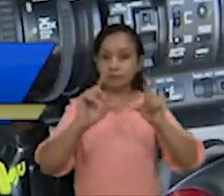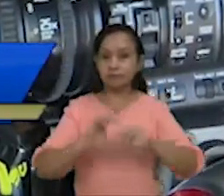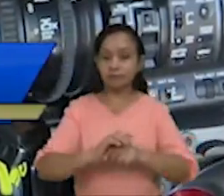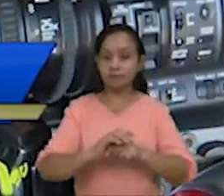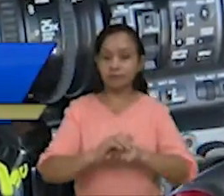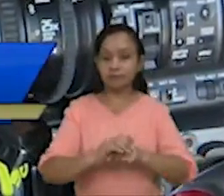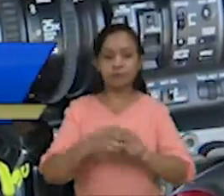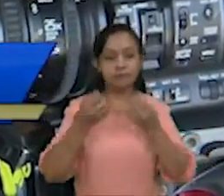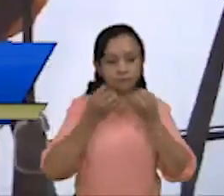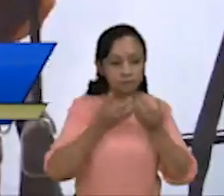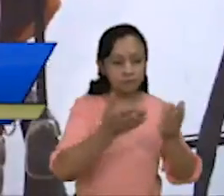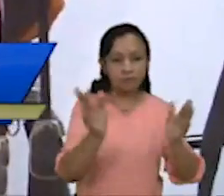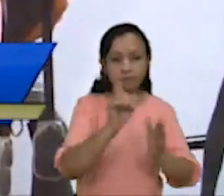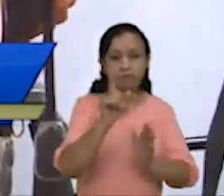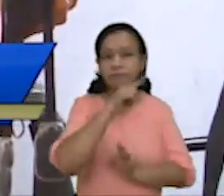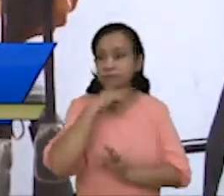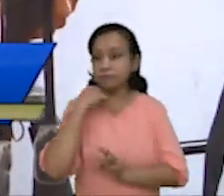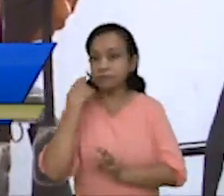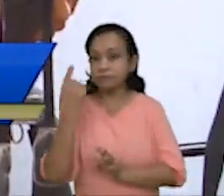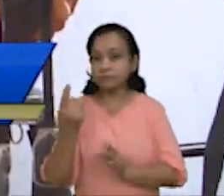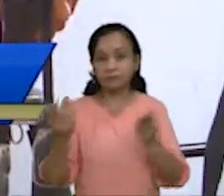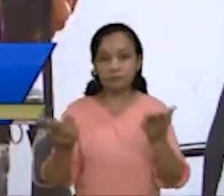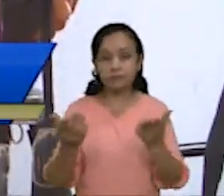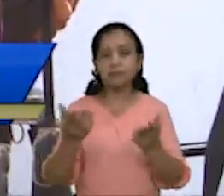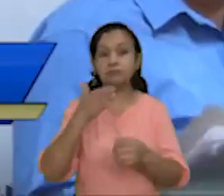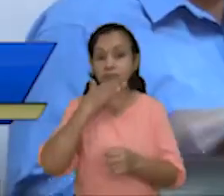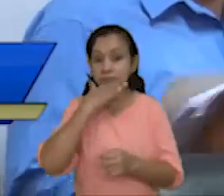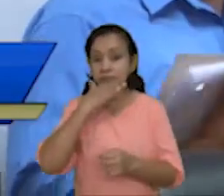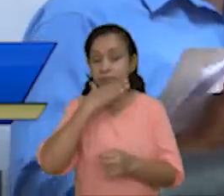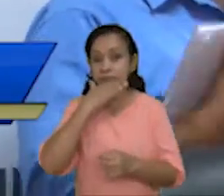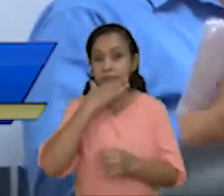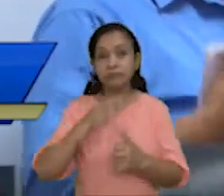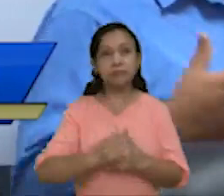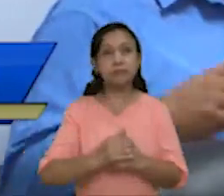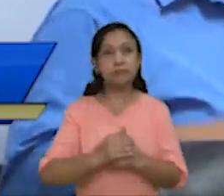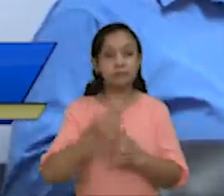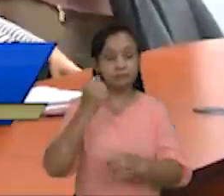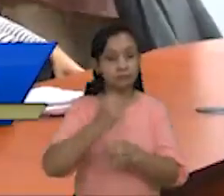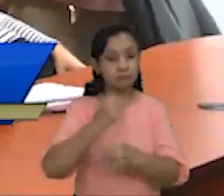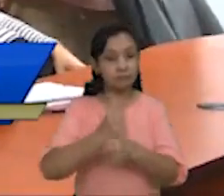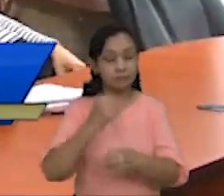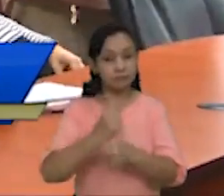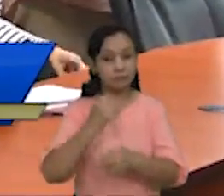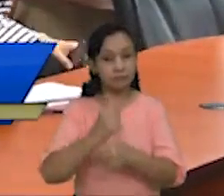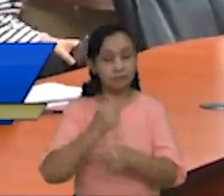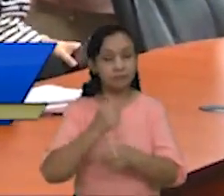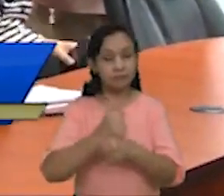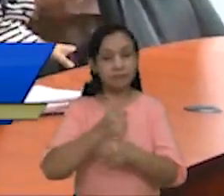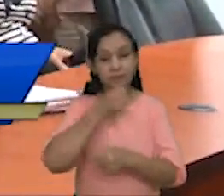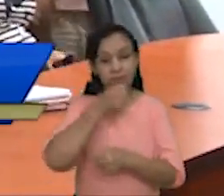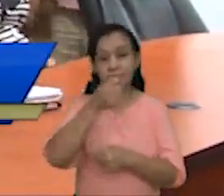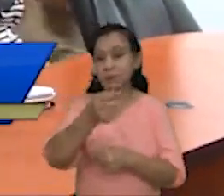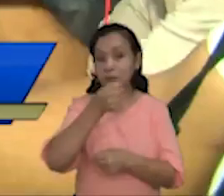los chavalos que la realidad afuera es fregada, sí, y que el mercado laboral, sobre todo en esta